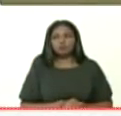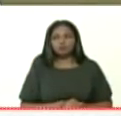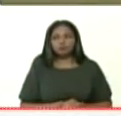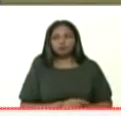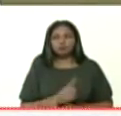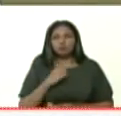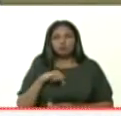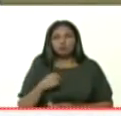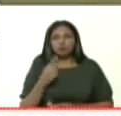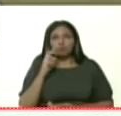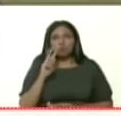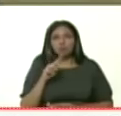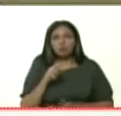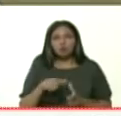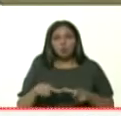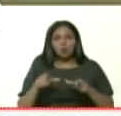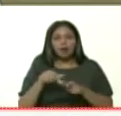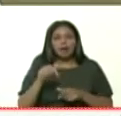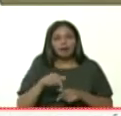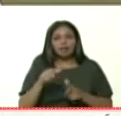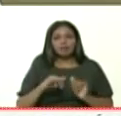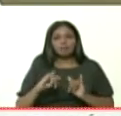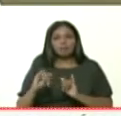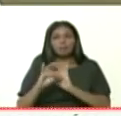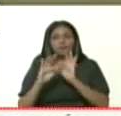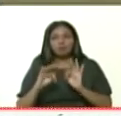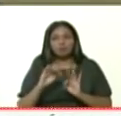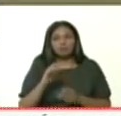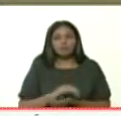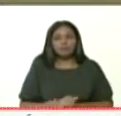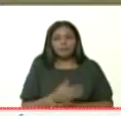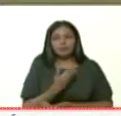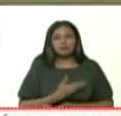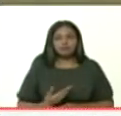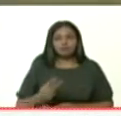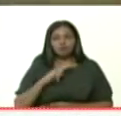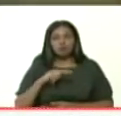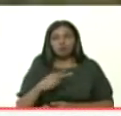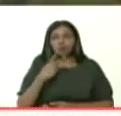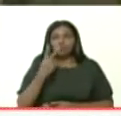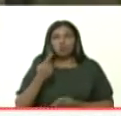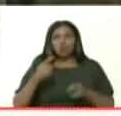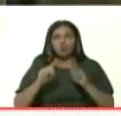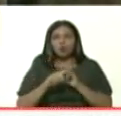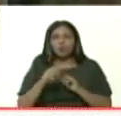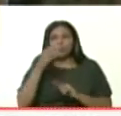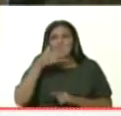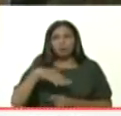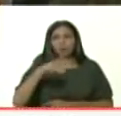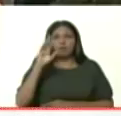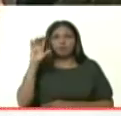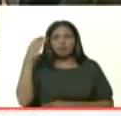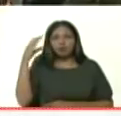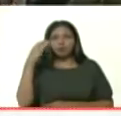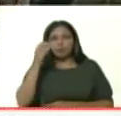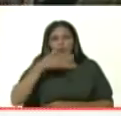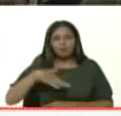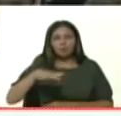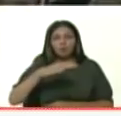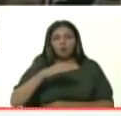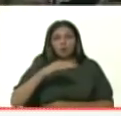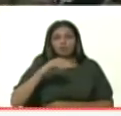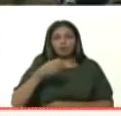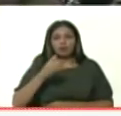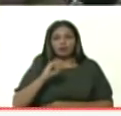Nosotros desde este Salón Boyacá, desde este Palacio Presidencial, levantamos nuestra voz por el pueblo de Colombia, el pueblo de Gaitán,